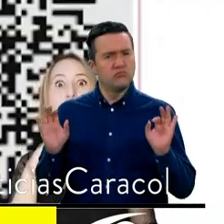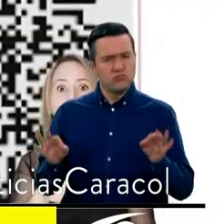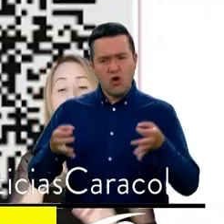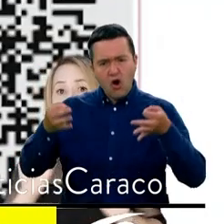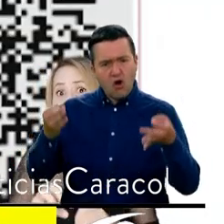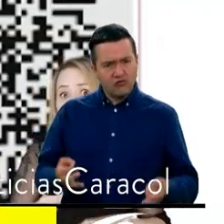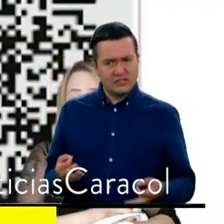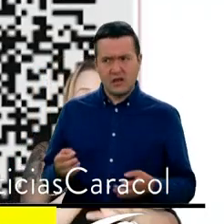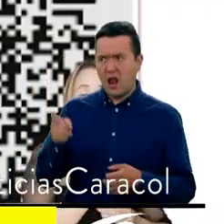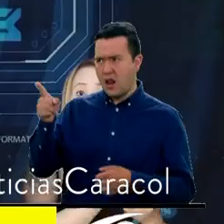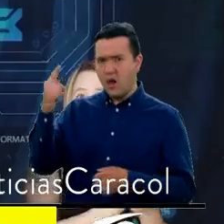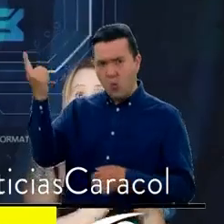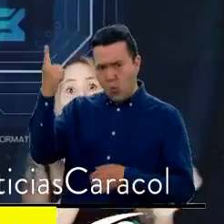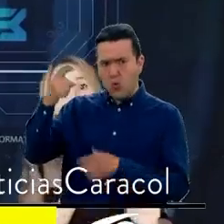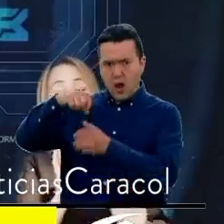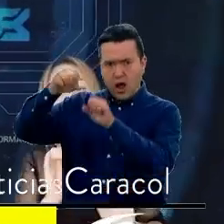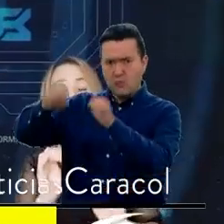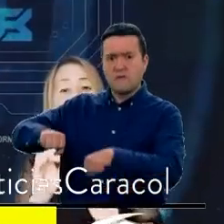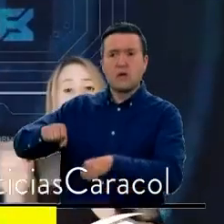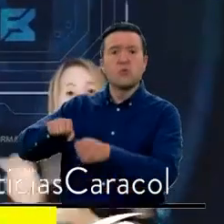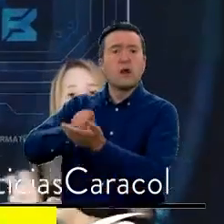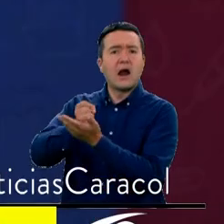costo. Hemos tenido también